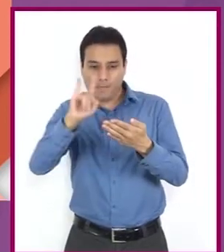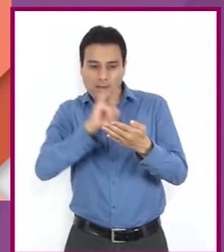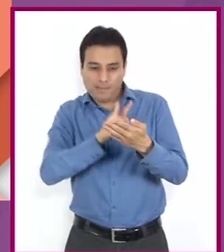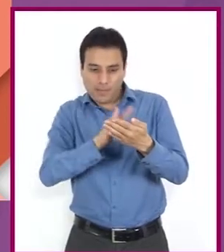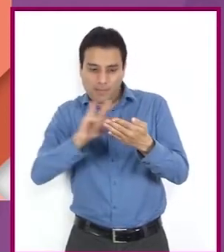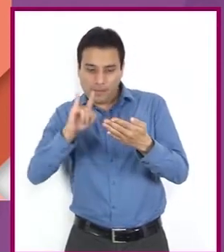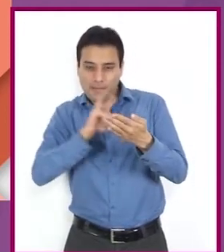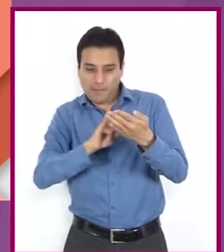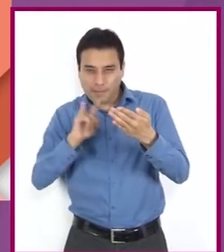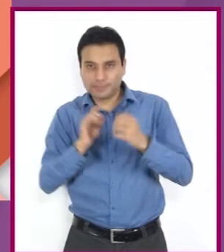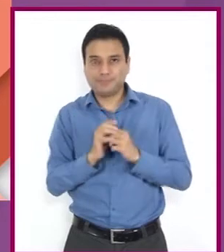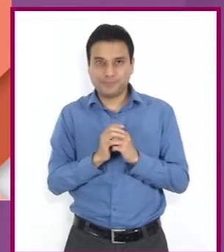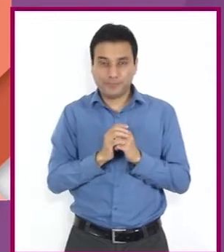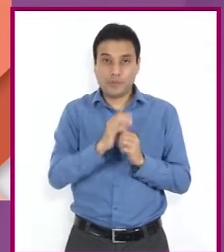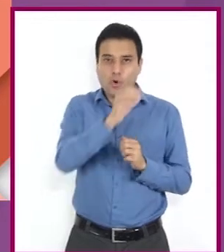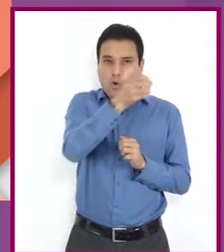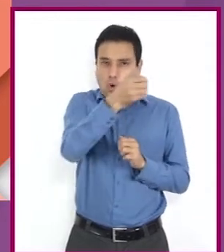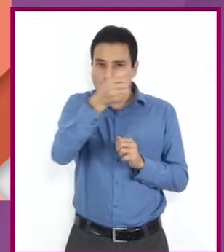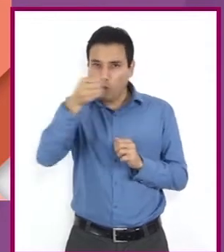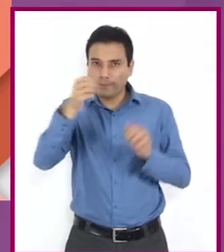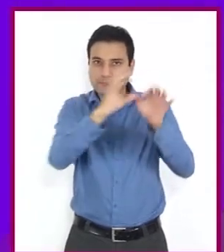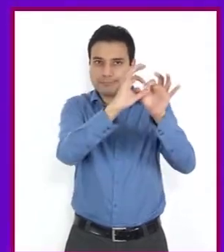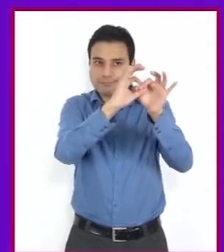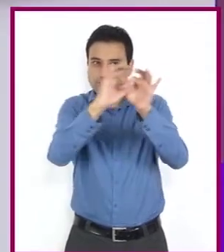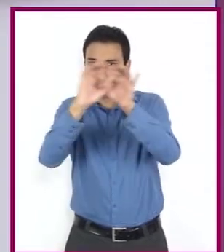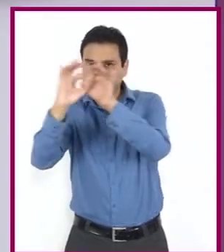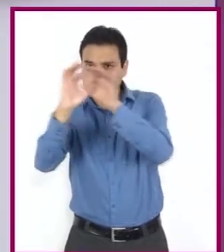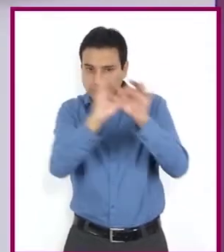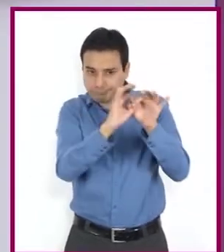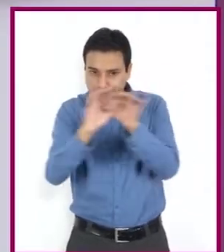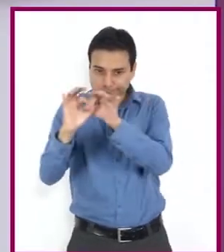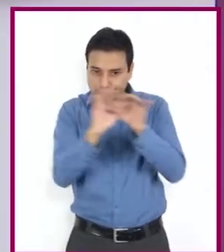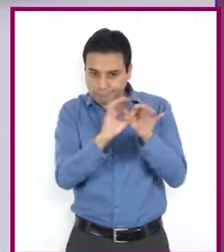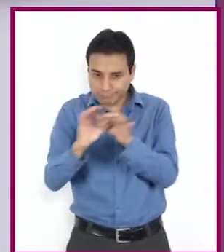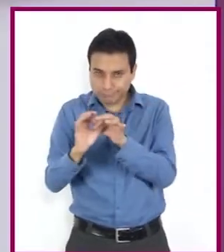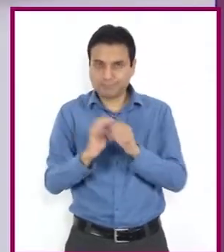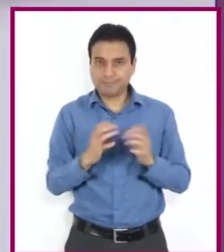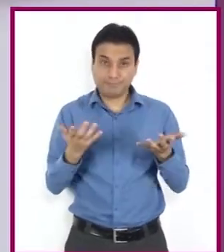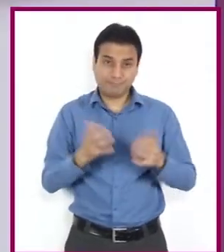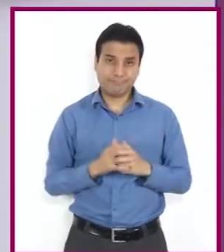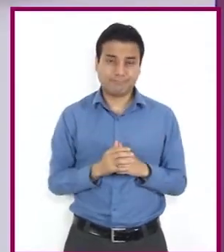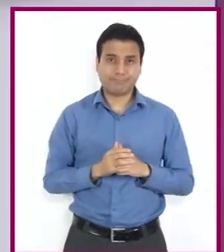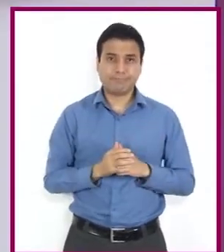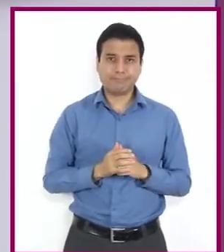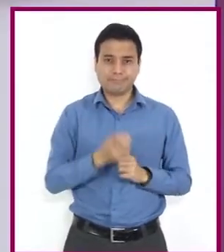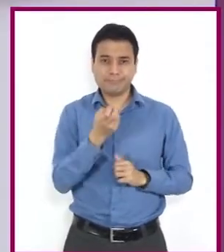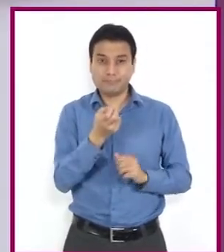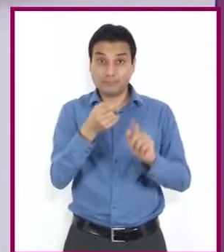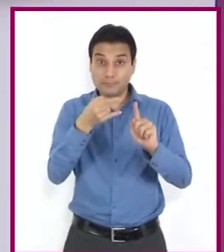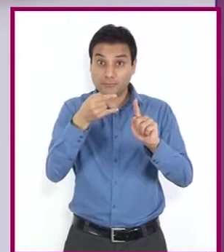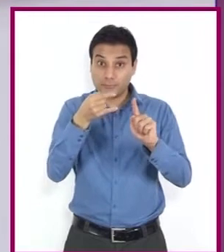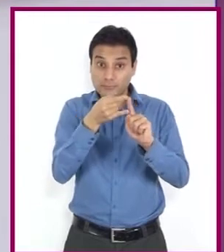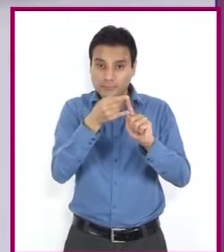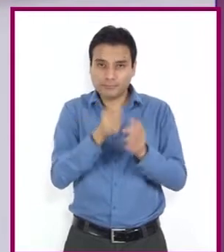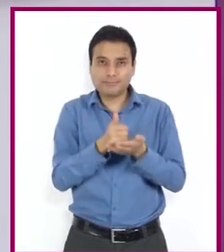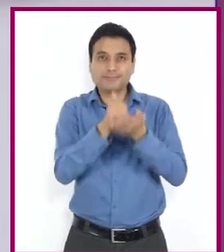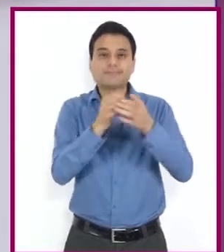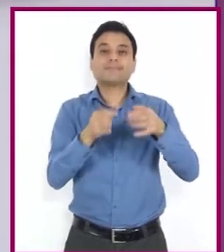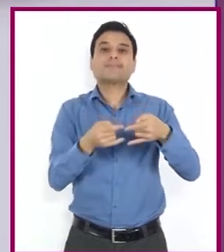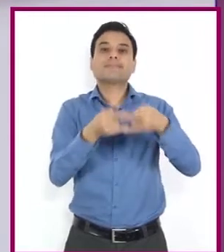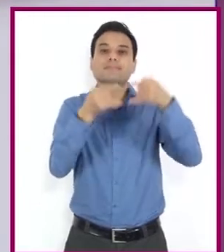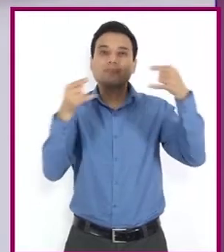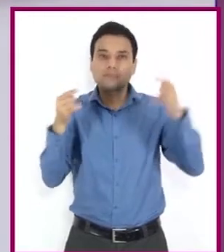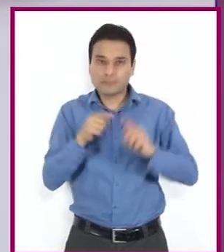otra, avanza la acción y la narración. Las viñetas forman la historieta, que es un conjunto